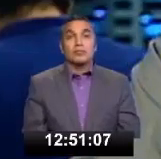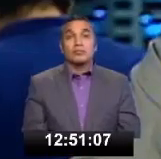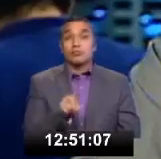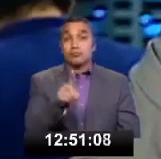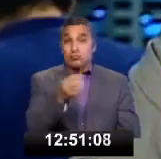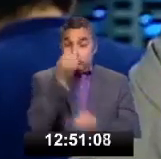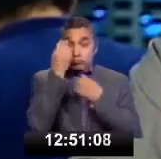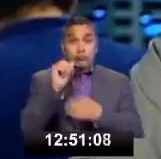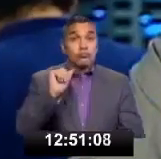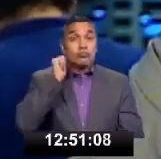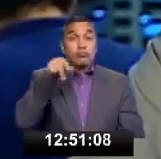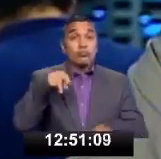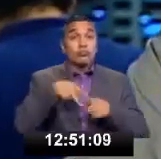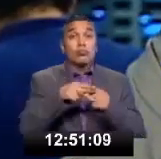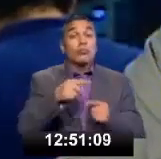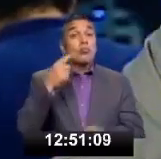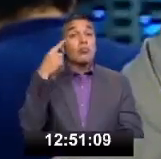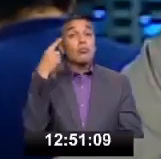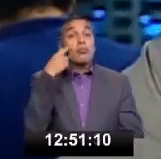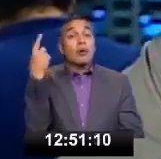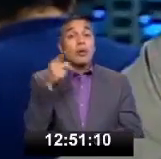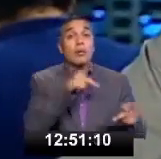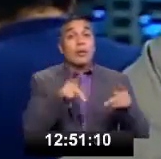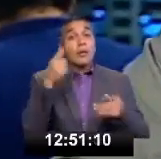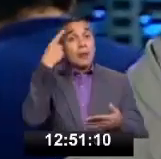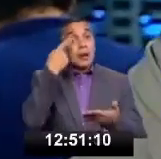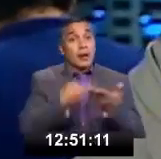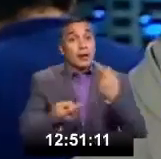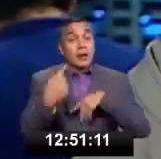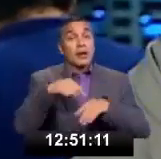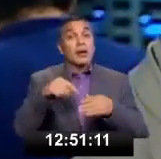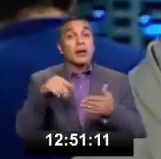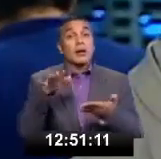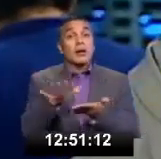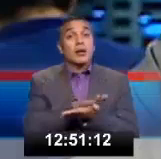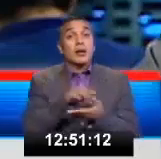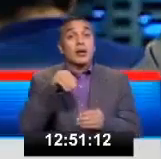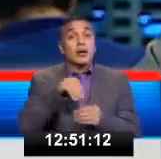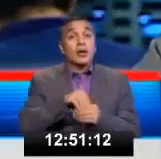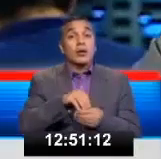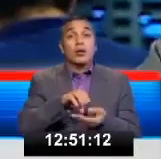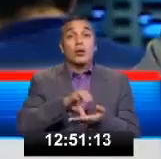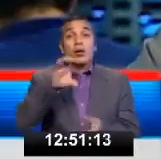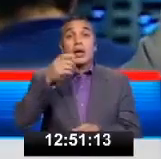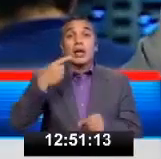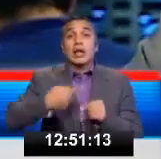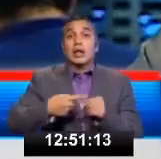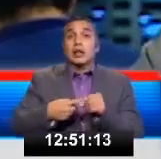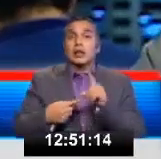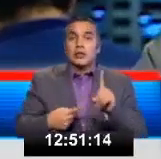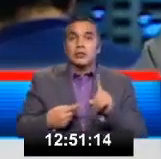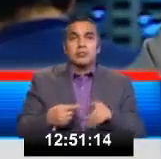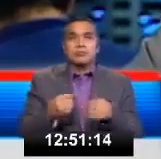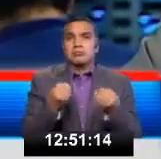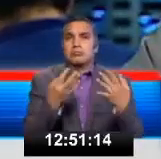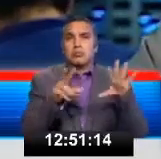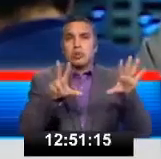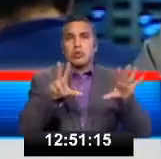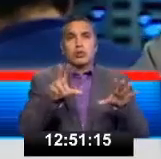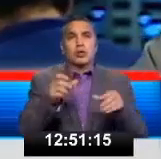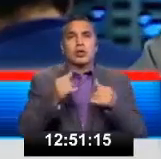Les contamos que mañana arranca el plan piloto para el retorno de las clases presenciales en centros educativos de Quito. En total son